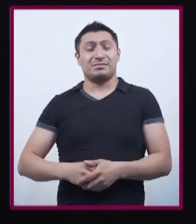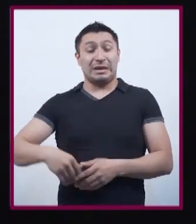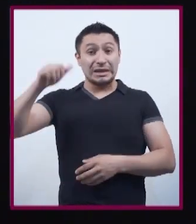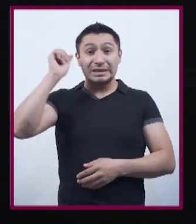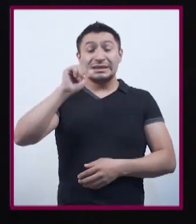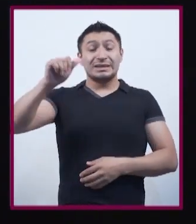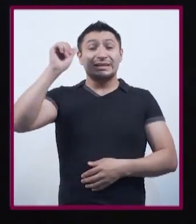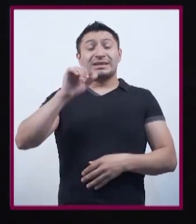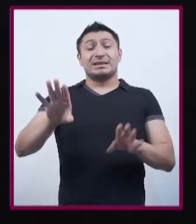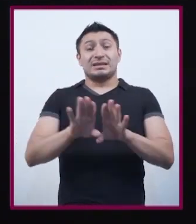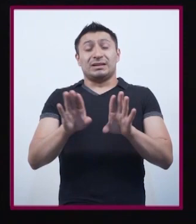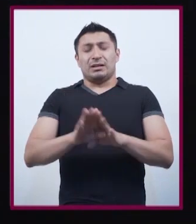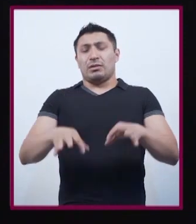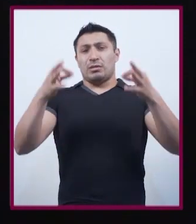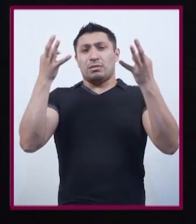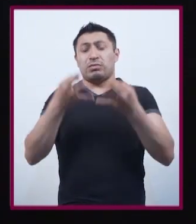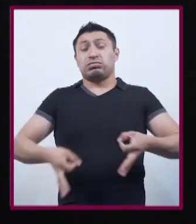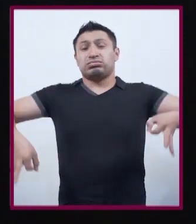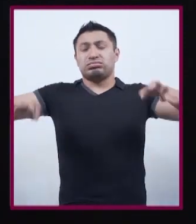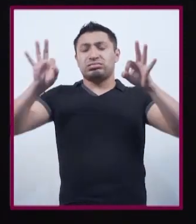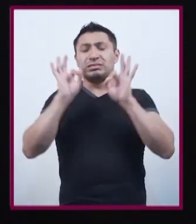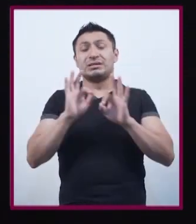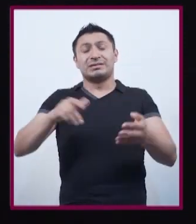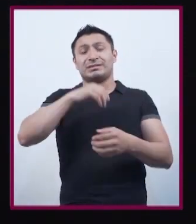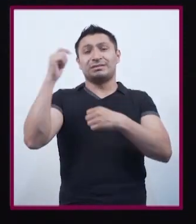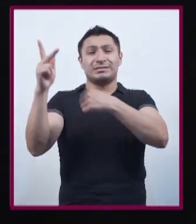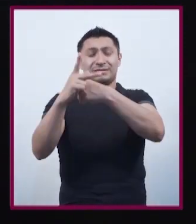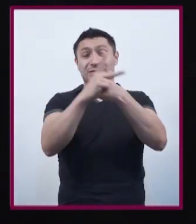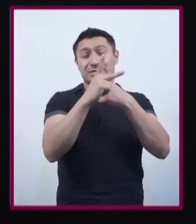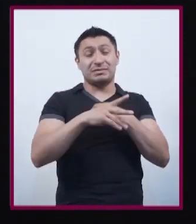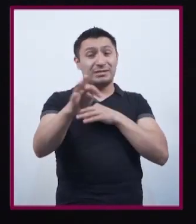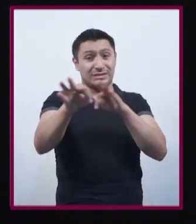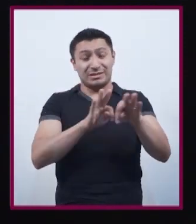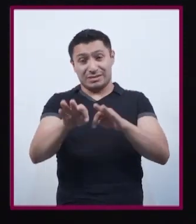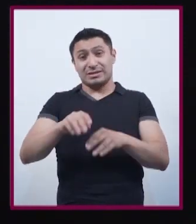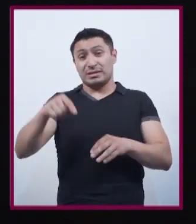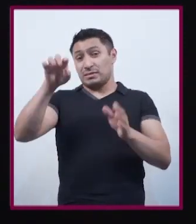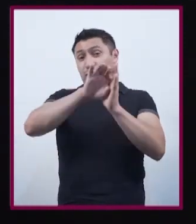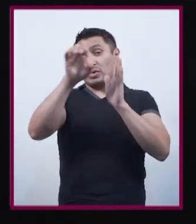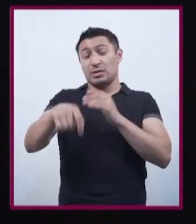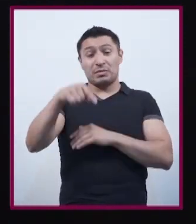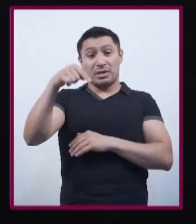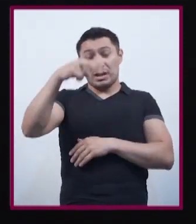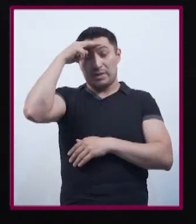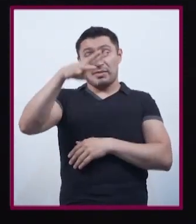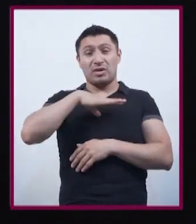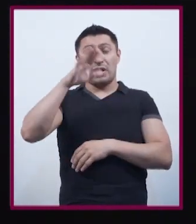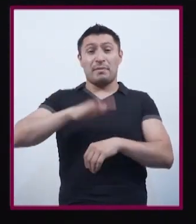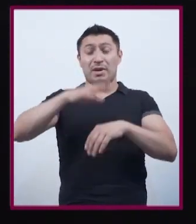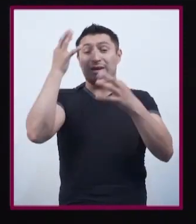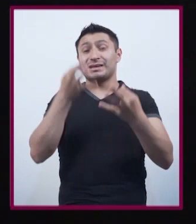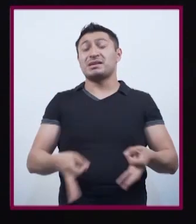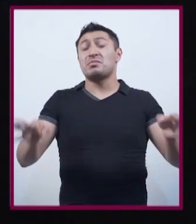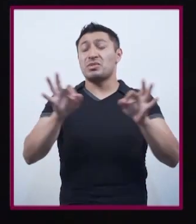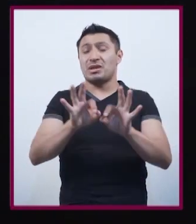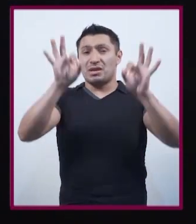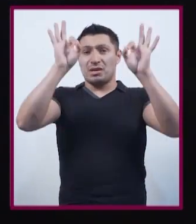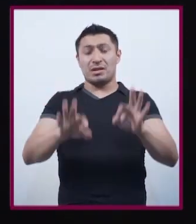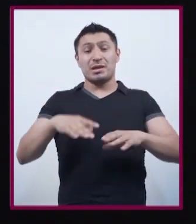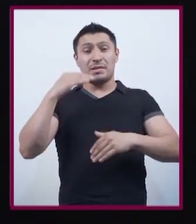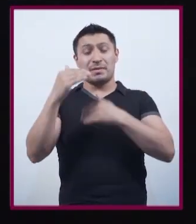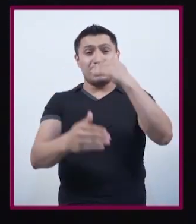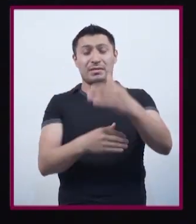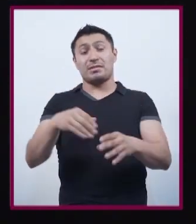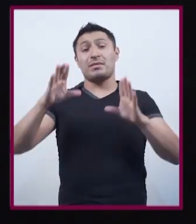maneras. Se desempeñó como poeta, ensayista, maestra diplomática, siempre dejando un enorme legado